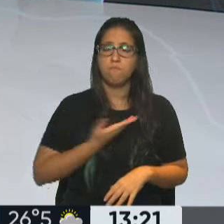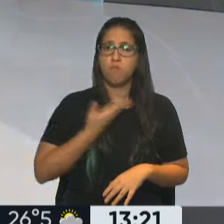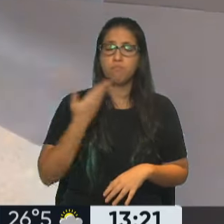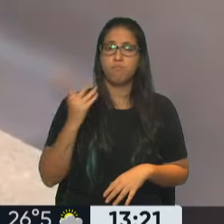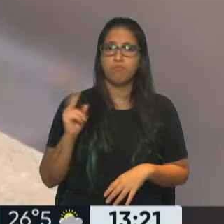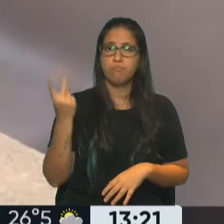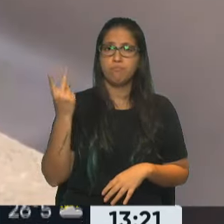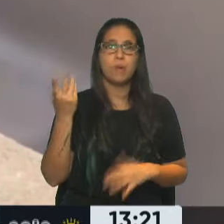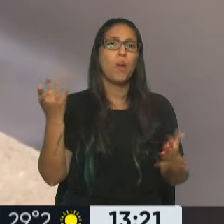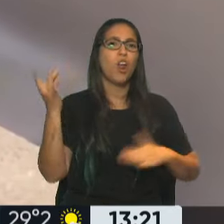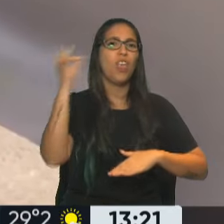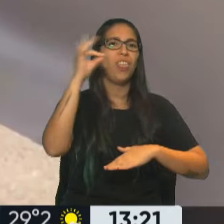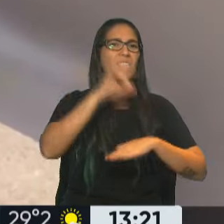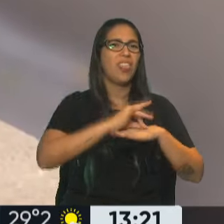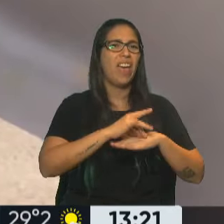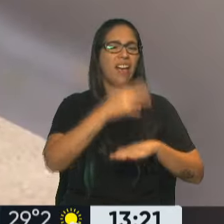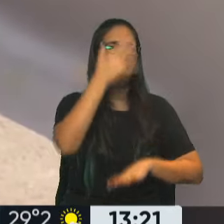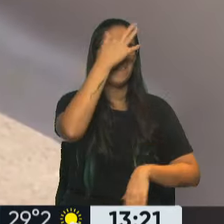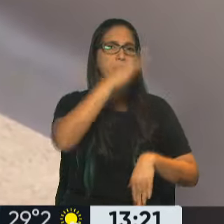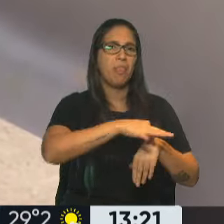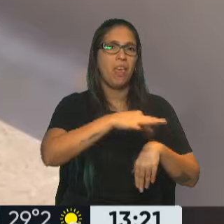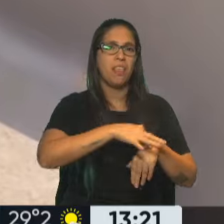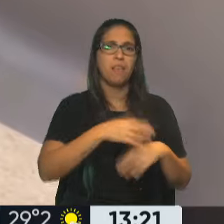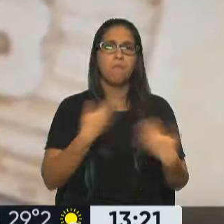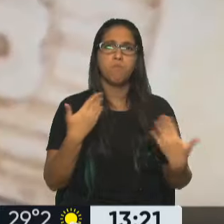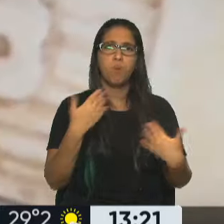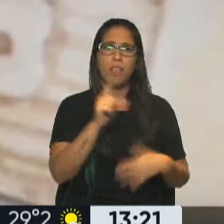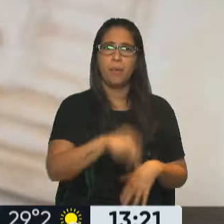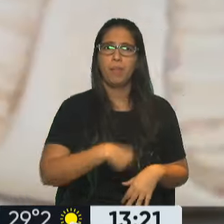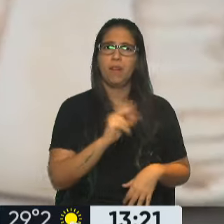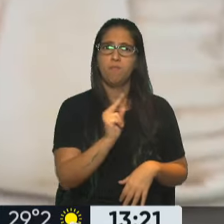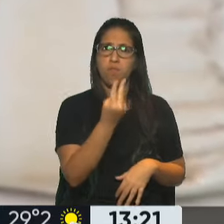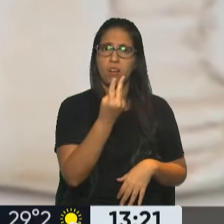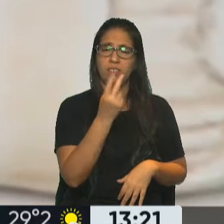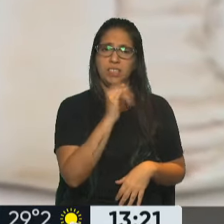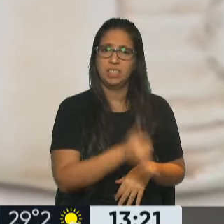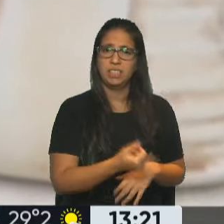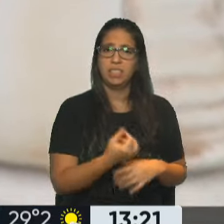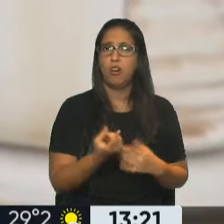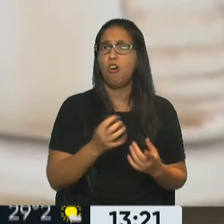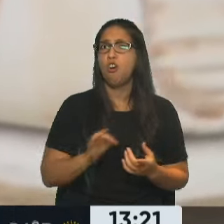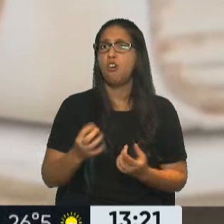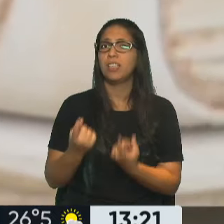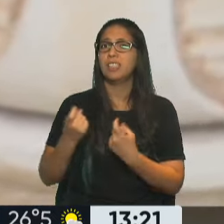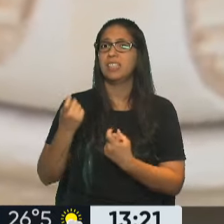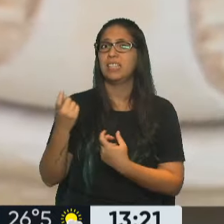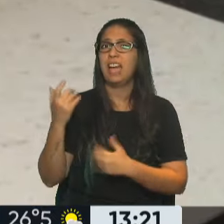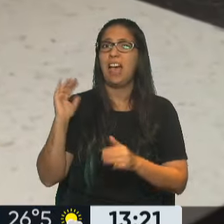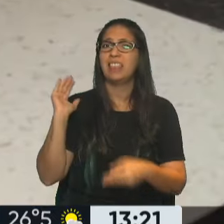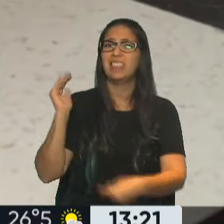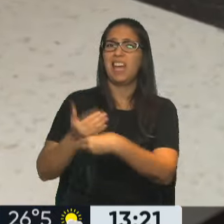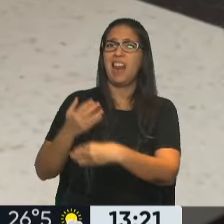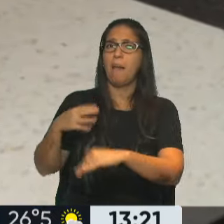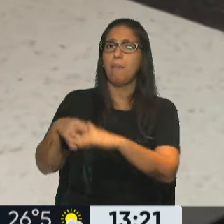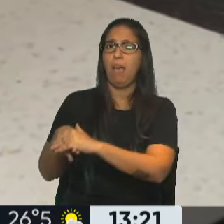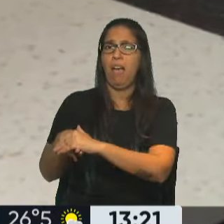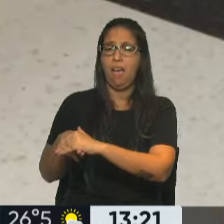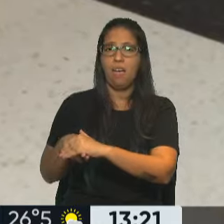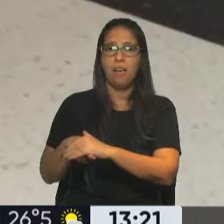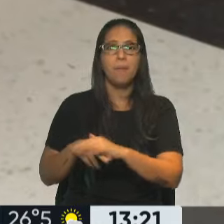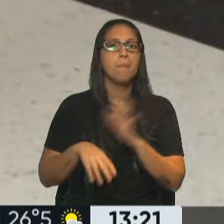Bueno, el dengue no es una enfermedad que puede dar muerte y puede requerir terapia intensiva. En general, el dengue que